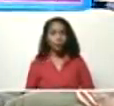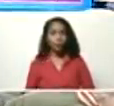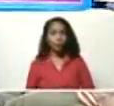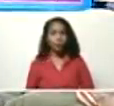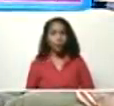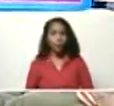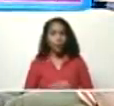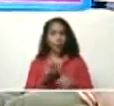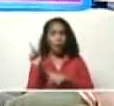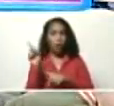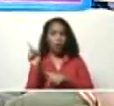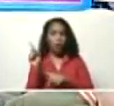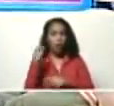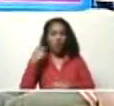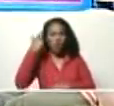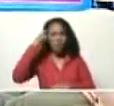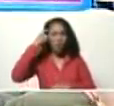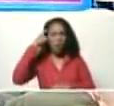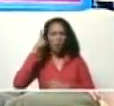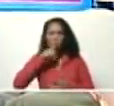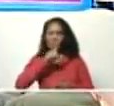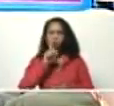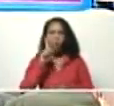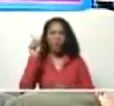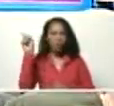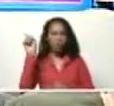y ellos, ni me acuerdo el nombre de ellos.